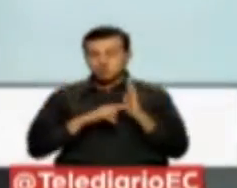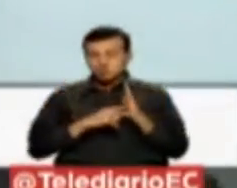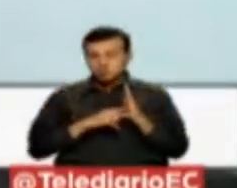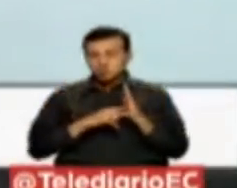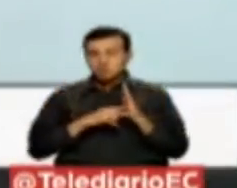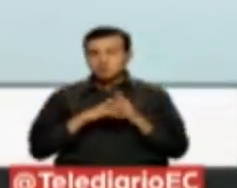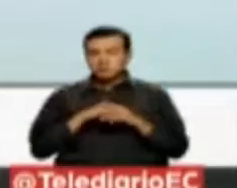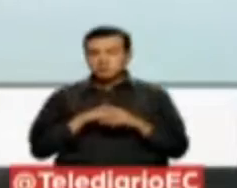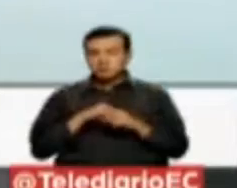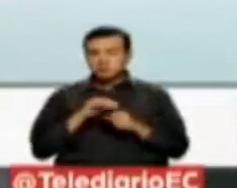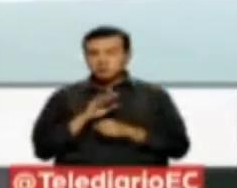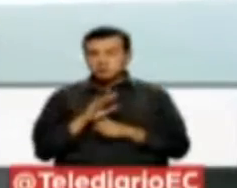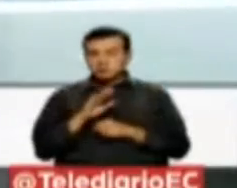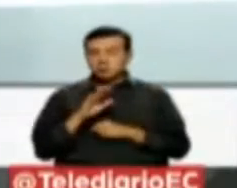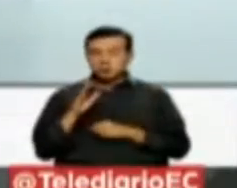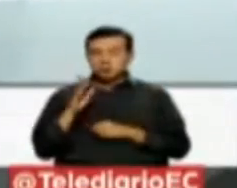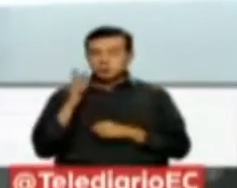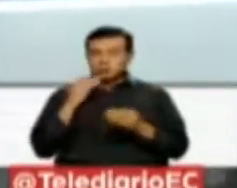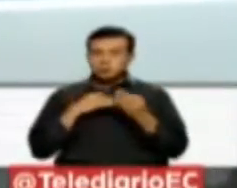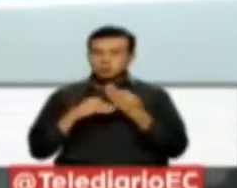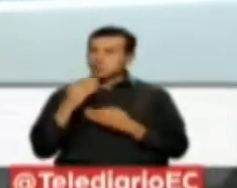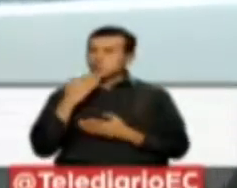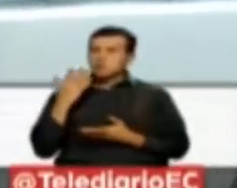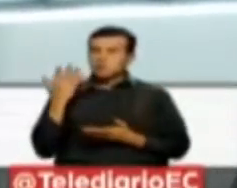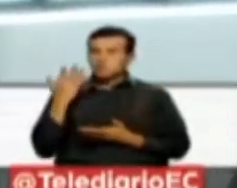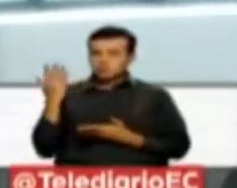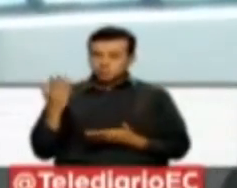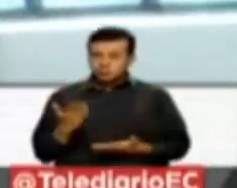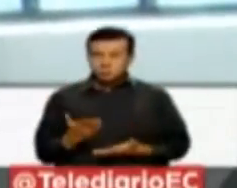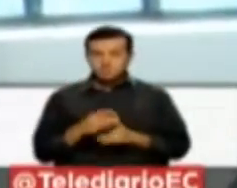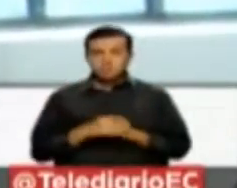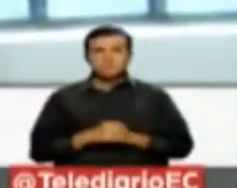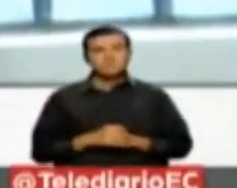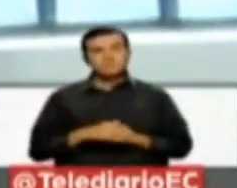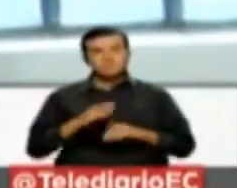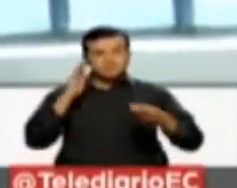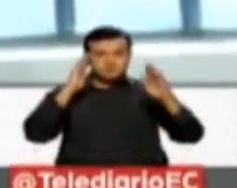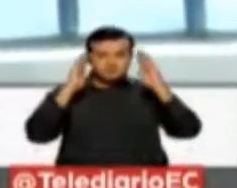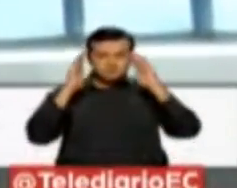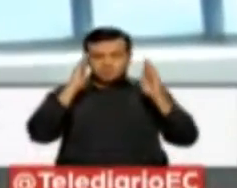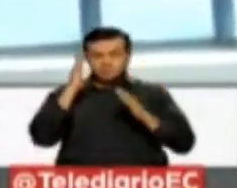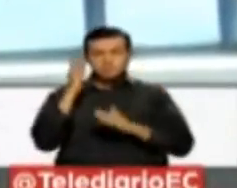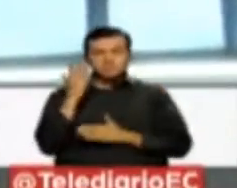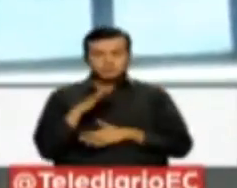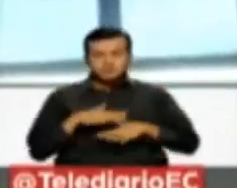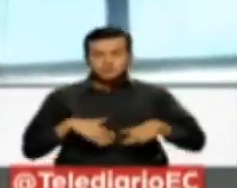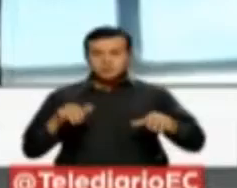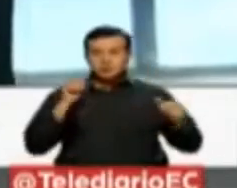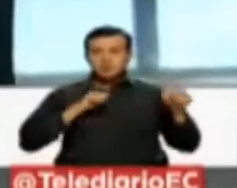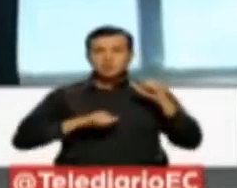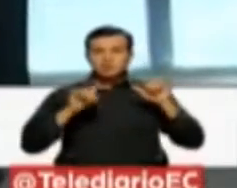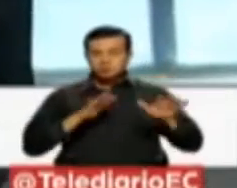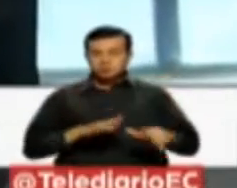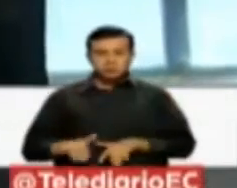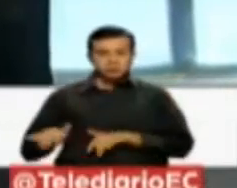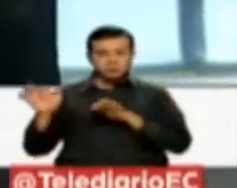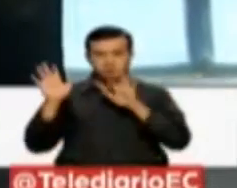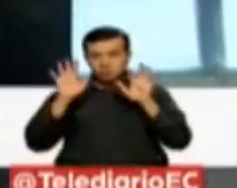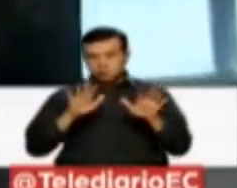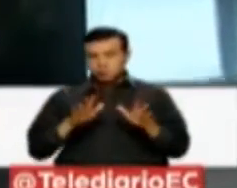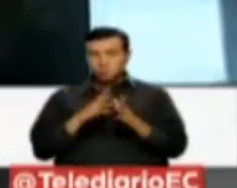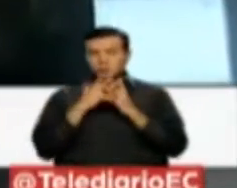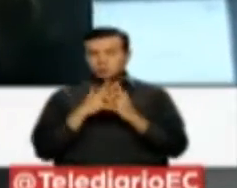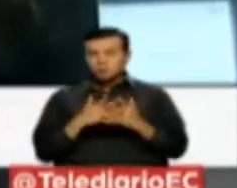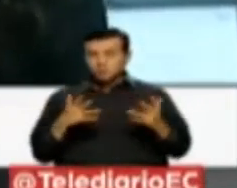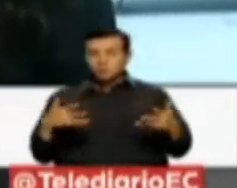Easy Makers. Bueno, ¿qué hacen ustedes, Michelle? Bienvenida a Telediario. Buenos días. Bueno, este laboratorio es un lugar donde se hacen